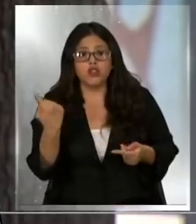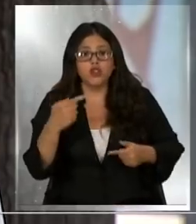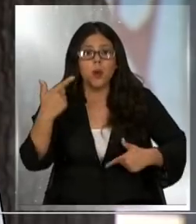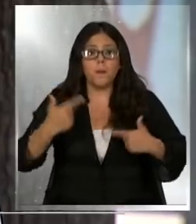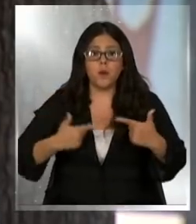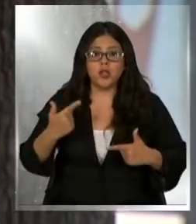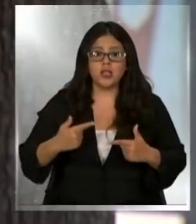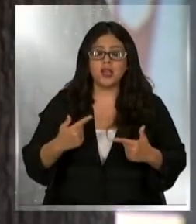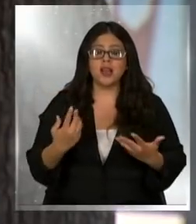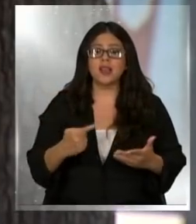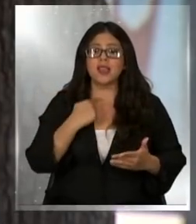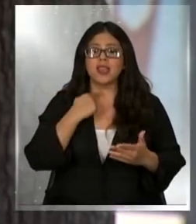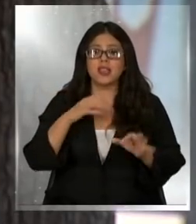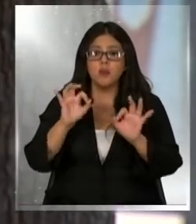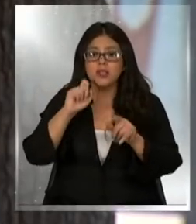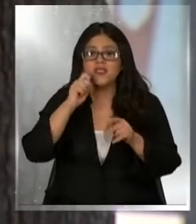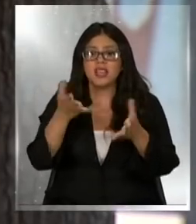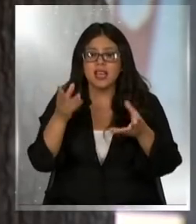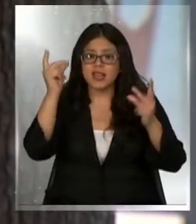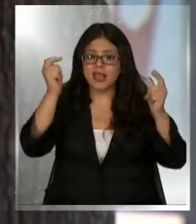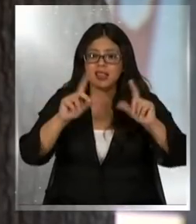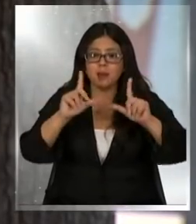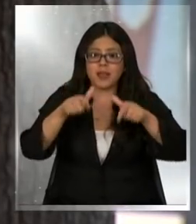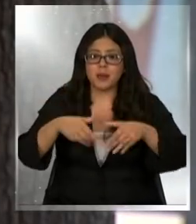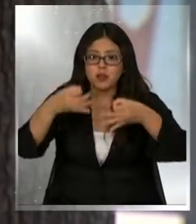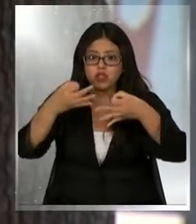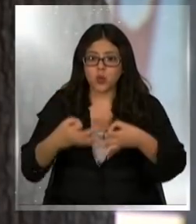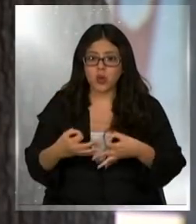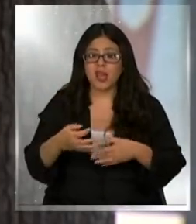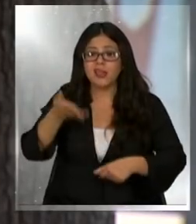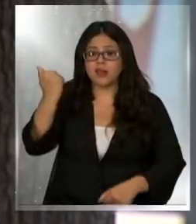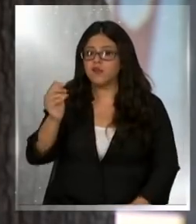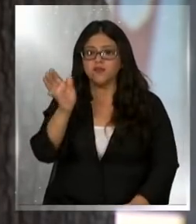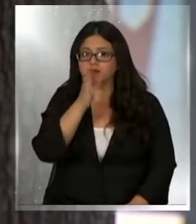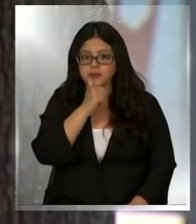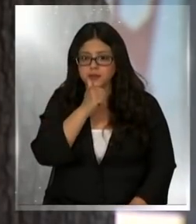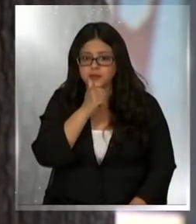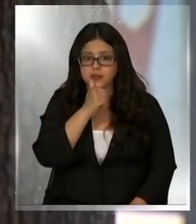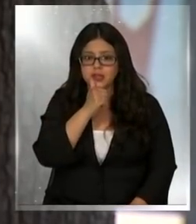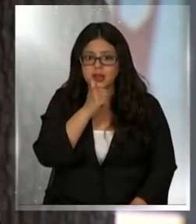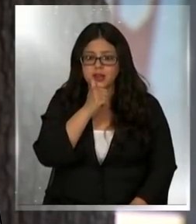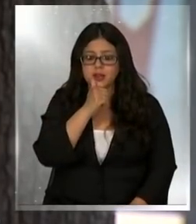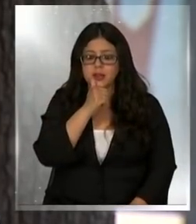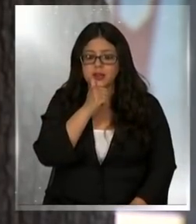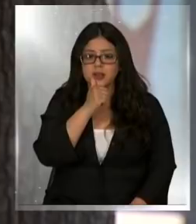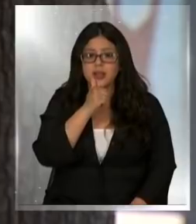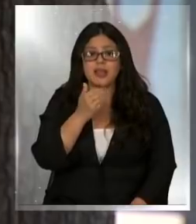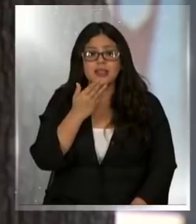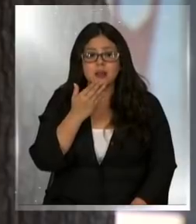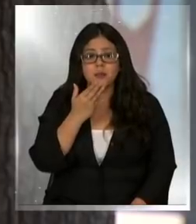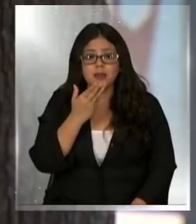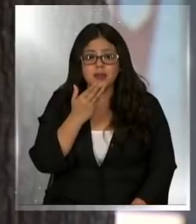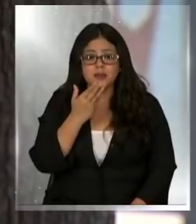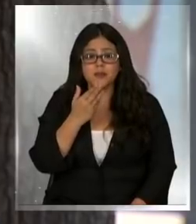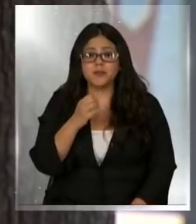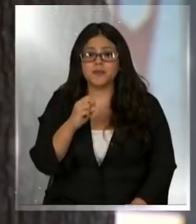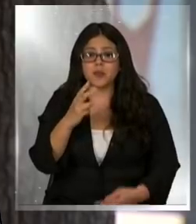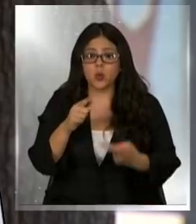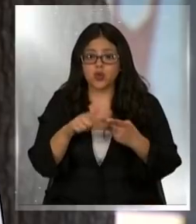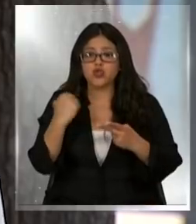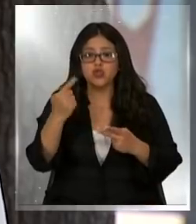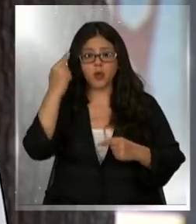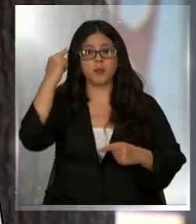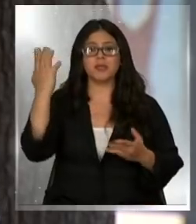Quinta Normal de crear la dirección de seguridad que no existía antes de que nosotros llegáramos, por una parte. Y segundo, también creemos